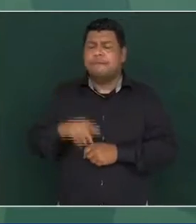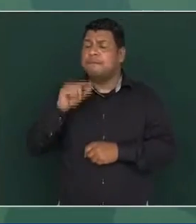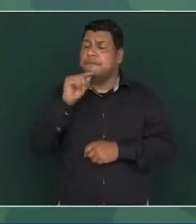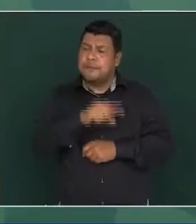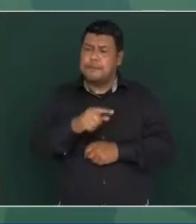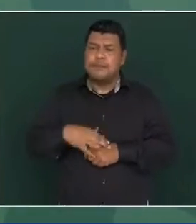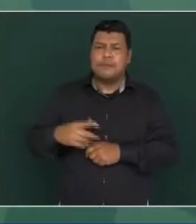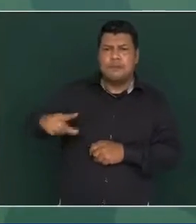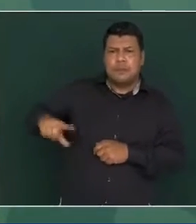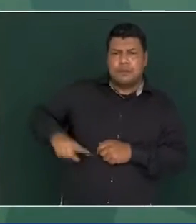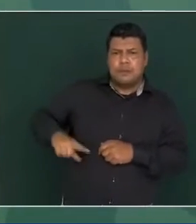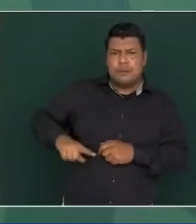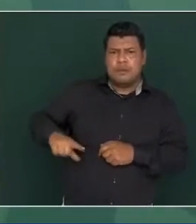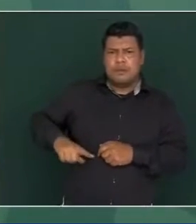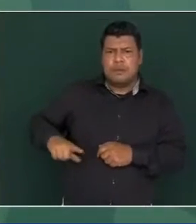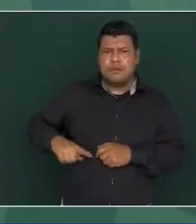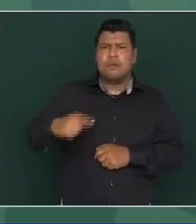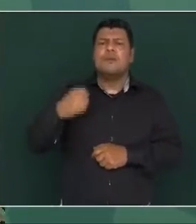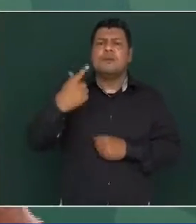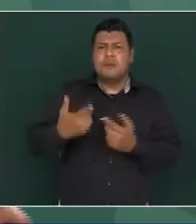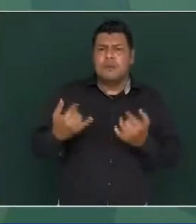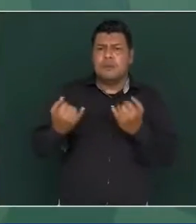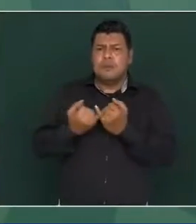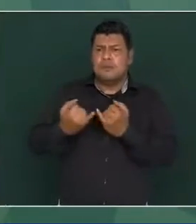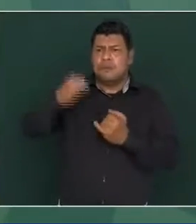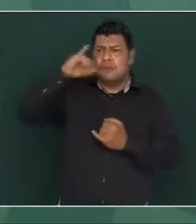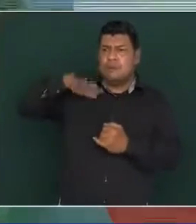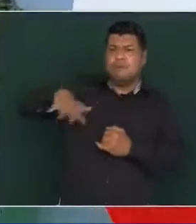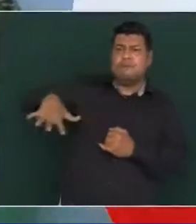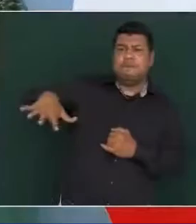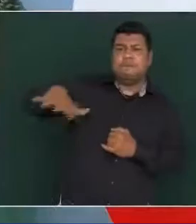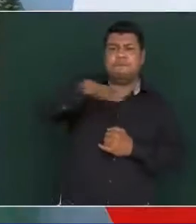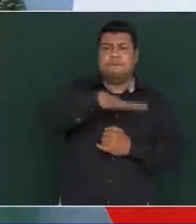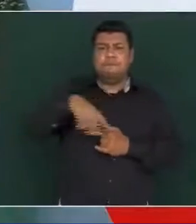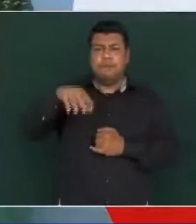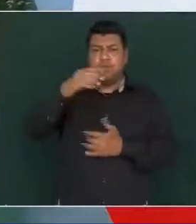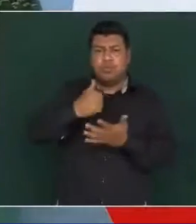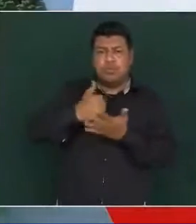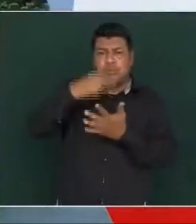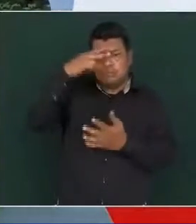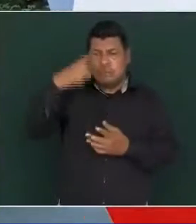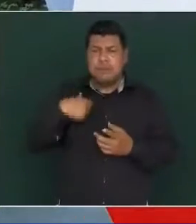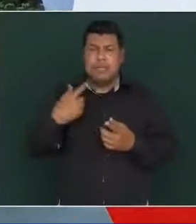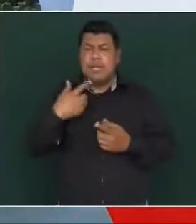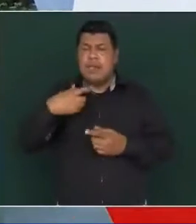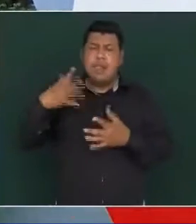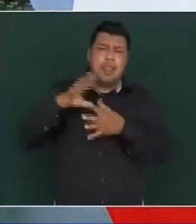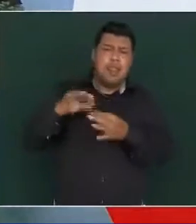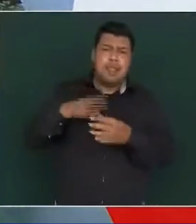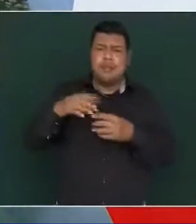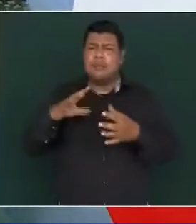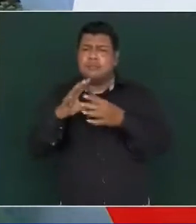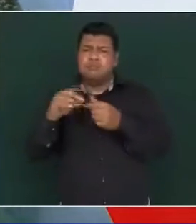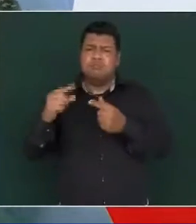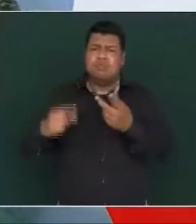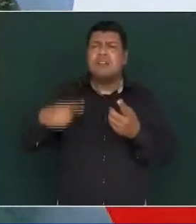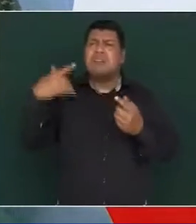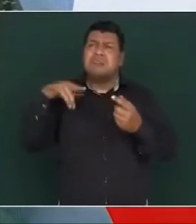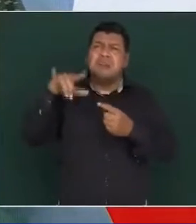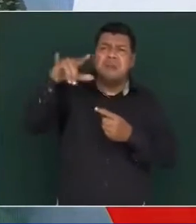de los gobernadores y la jefa de gobierno, que están involucrados por donde opera el aeropuerto y todo lo que